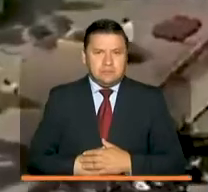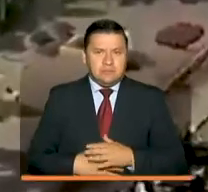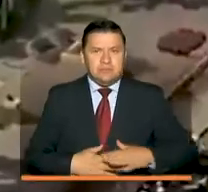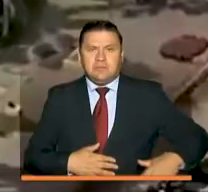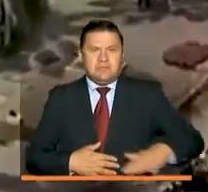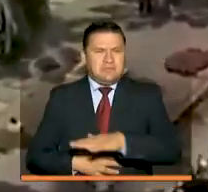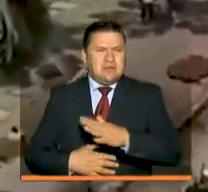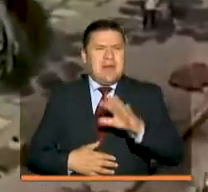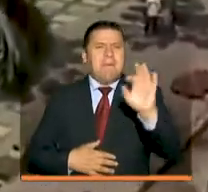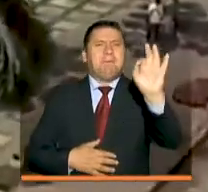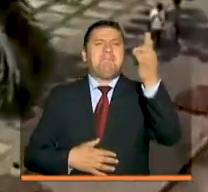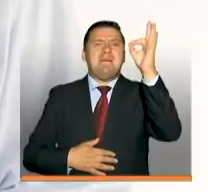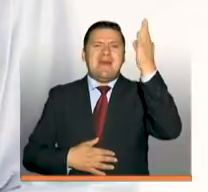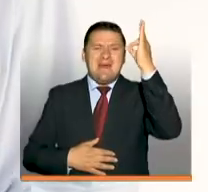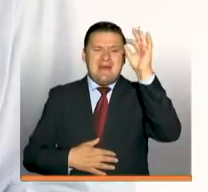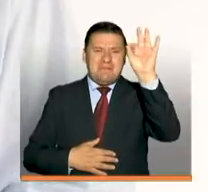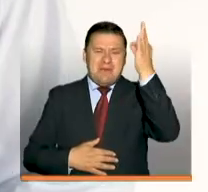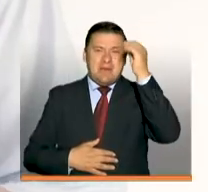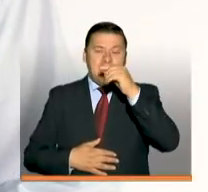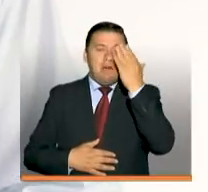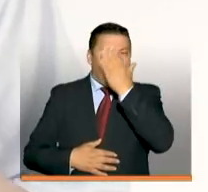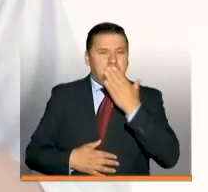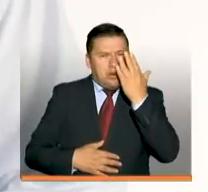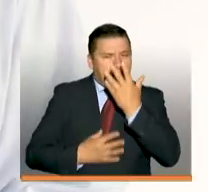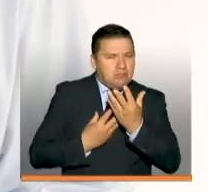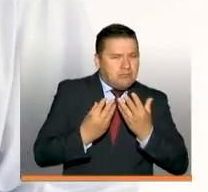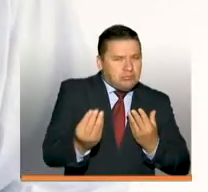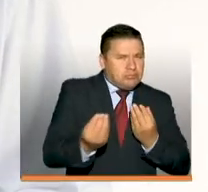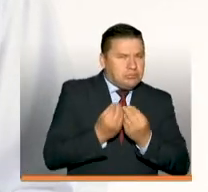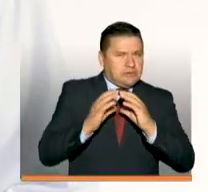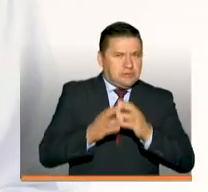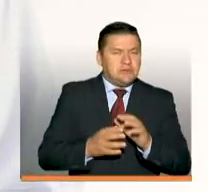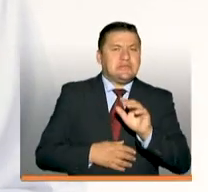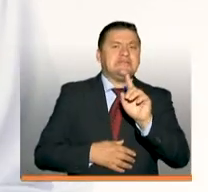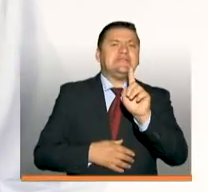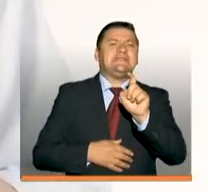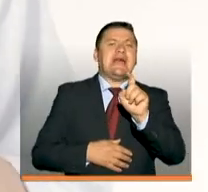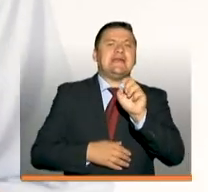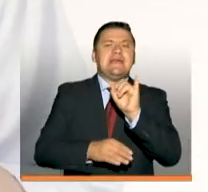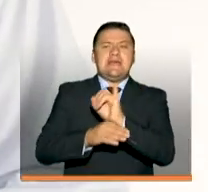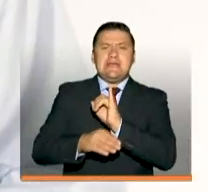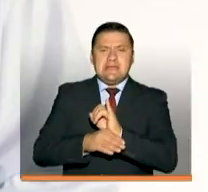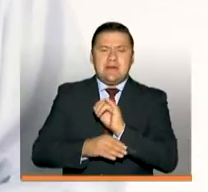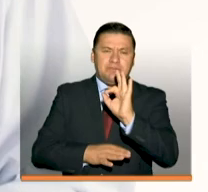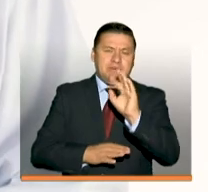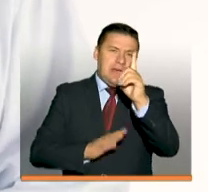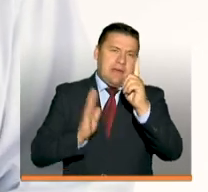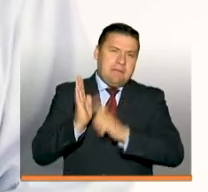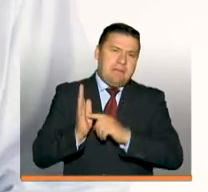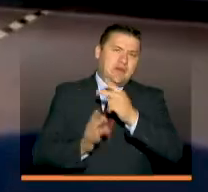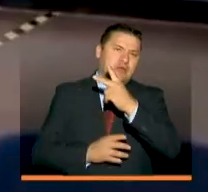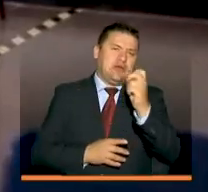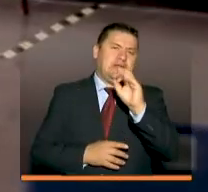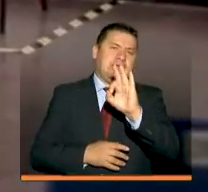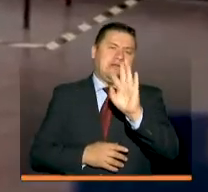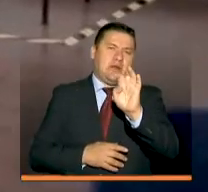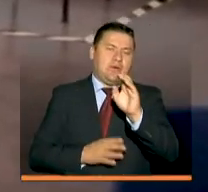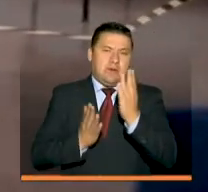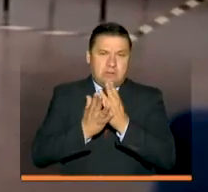zona rural de Palmira ya hemos implementado un piloto de alternancia educativa en 6 instituciones con 1.239